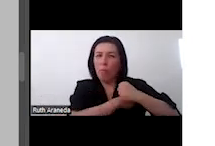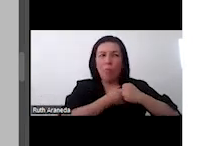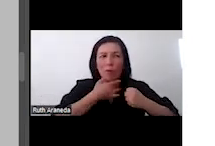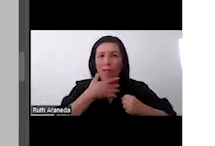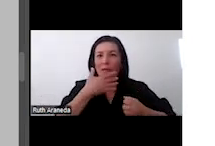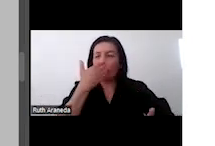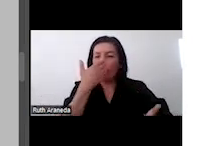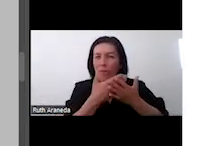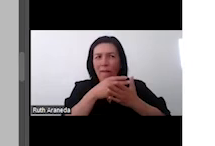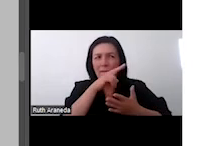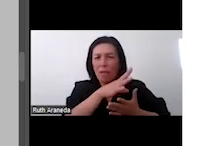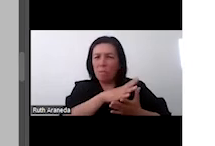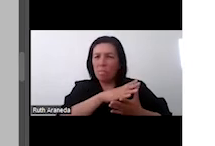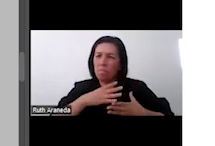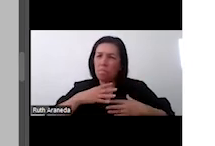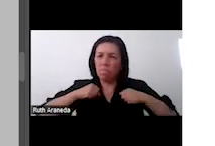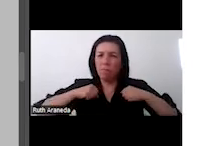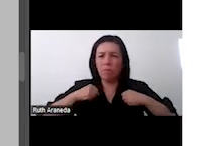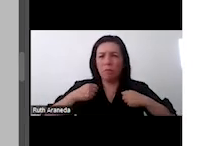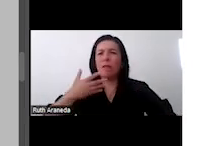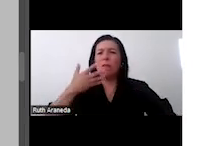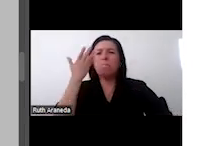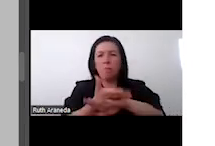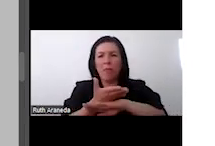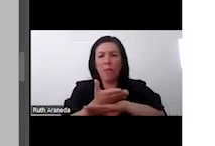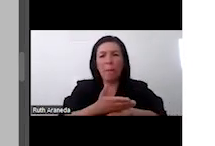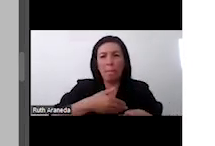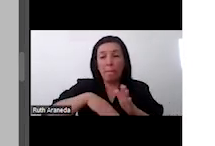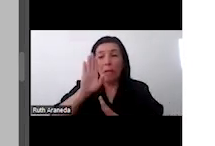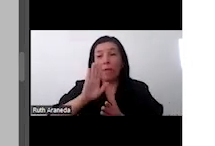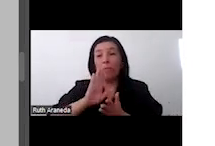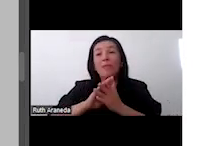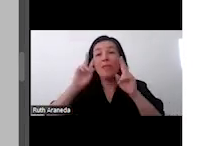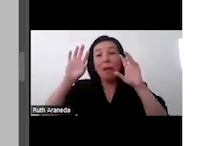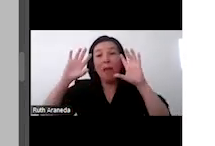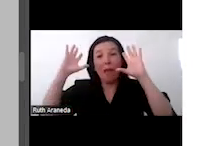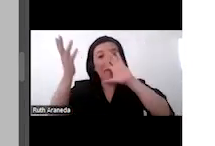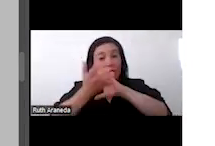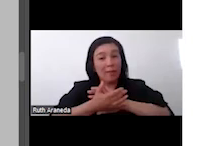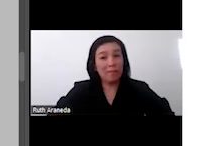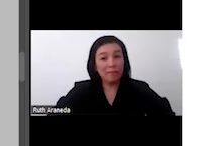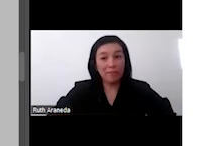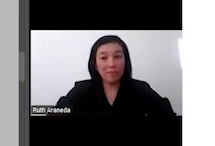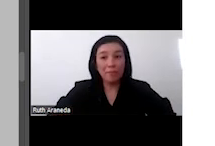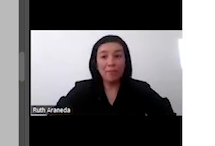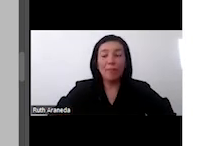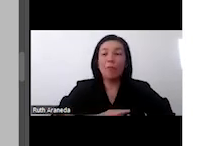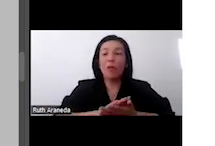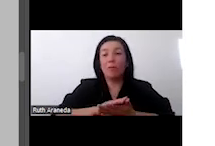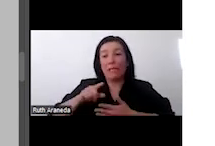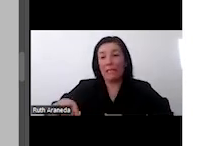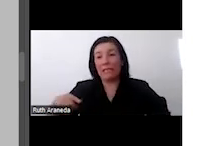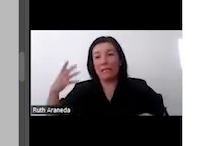momento, y exigen un poco más, sobre todo en el lado, digamos, de lo medioambiental. Entonces, por ejemplo, acá ocurren hechos como